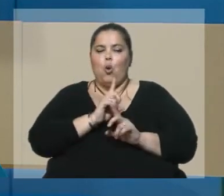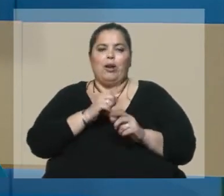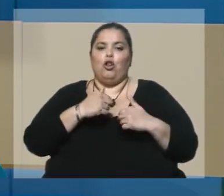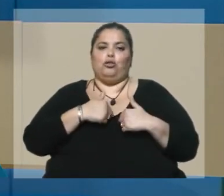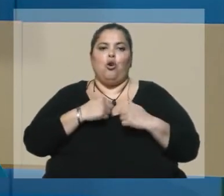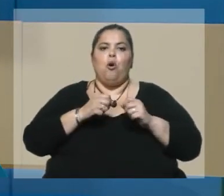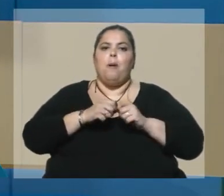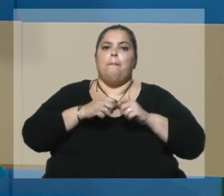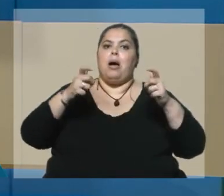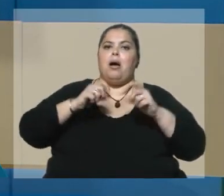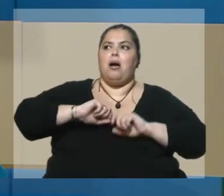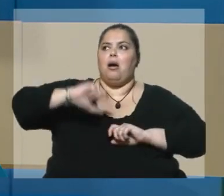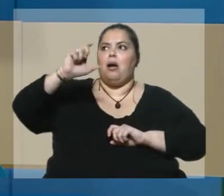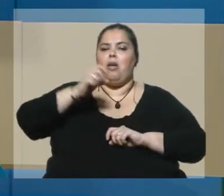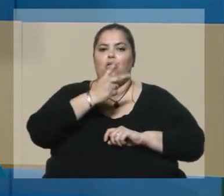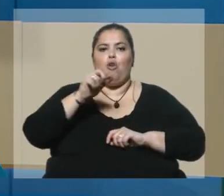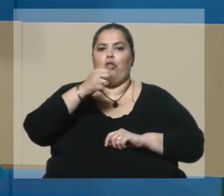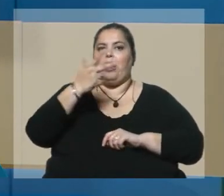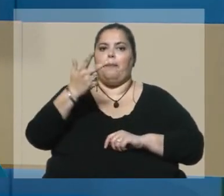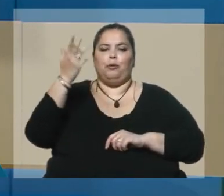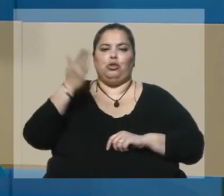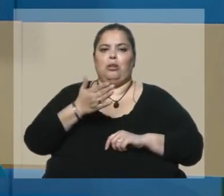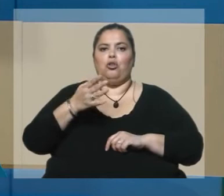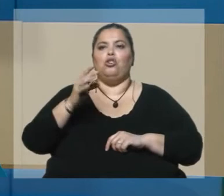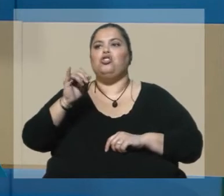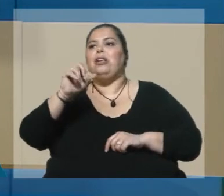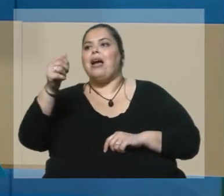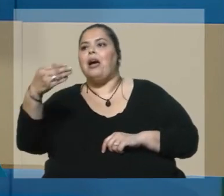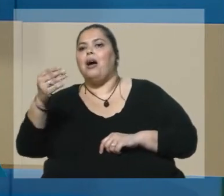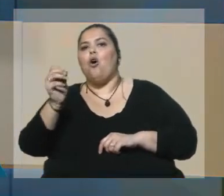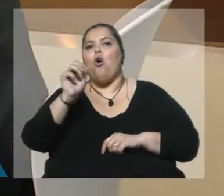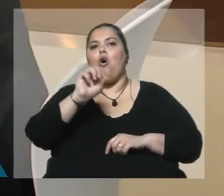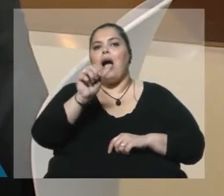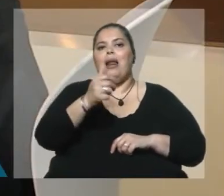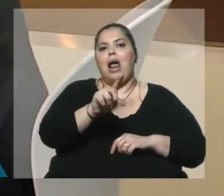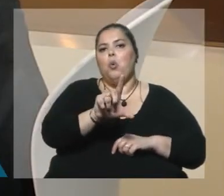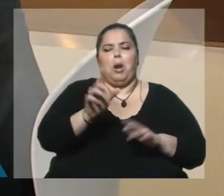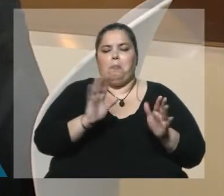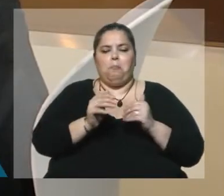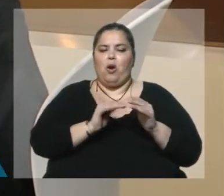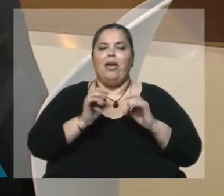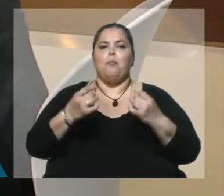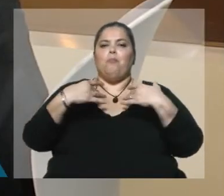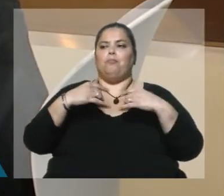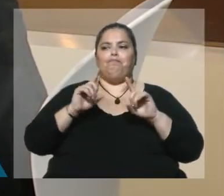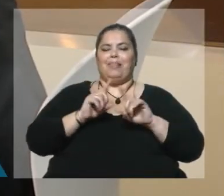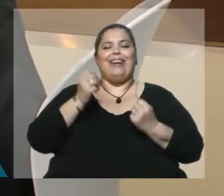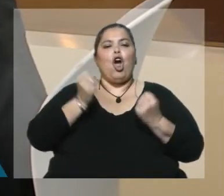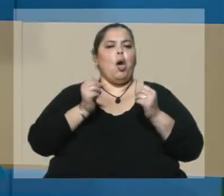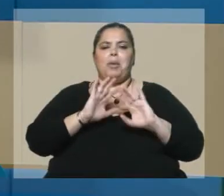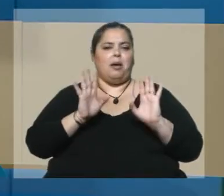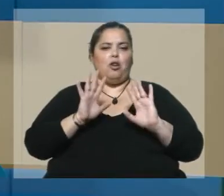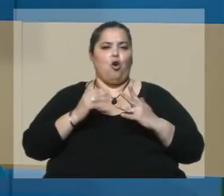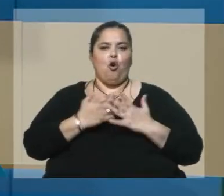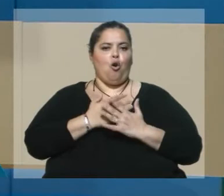en vez de dos tres por ciento porque gane uno gane otro en Brasil o sea no sería tanto el impacto para Uruguay en materia económica estoy hablando